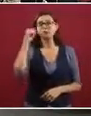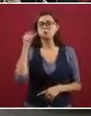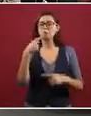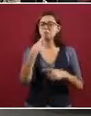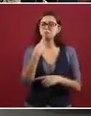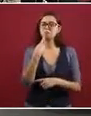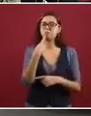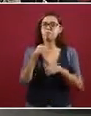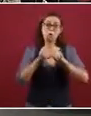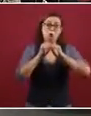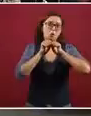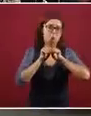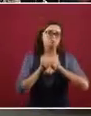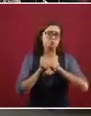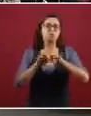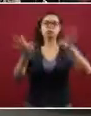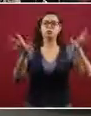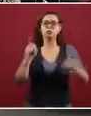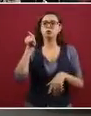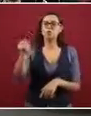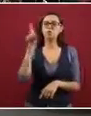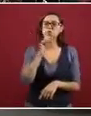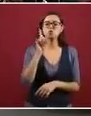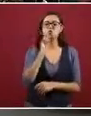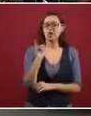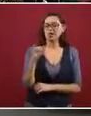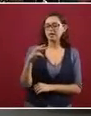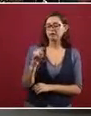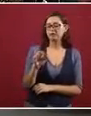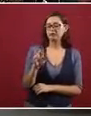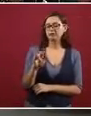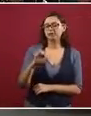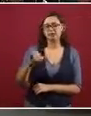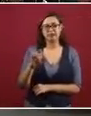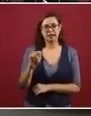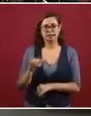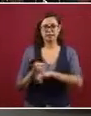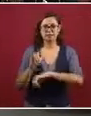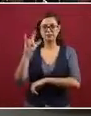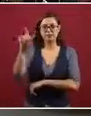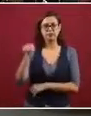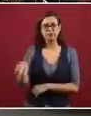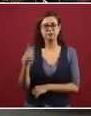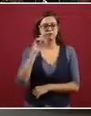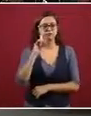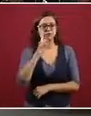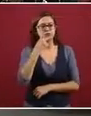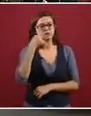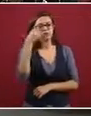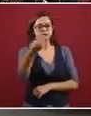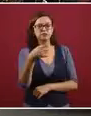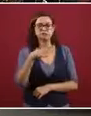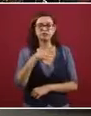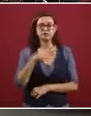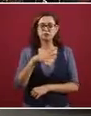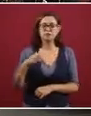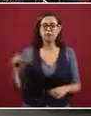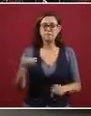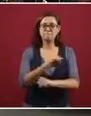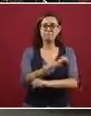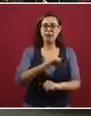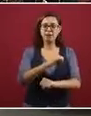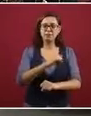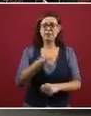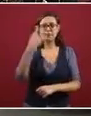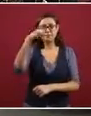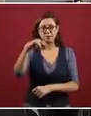una empleada de Interjet, en el sentido que decía que el del grito de independencia se soltara una bomba para que, pues,